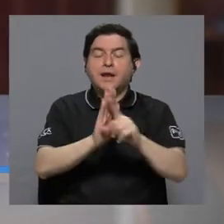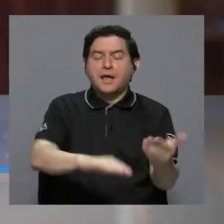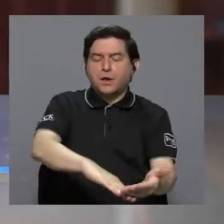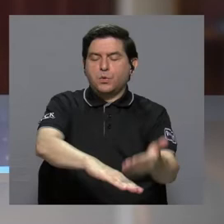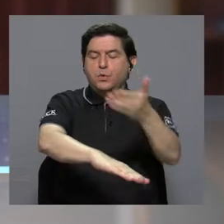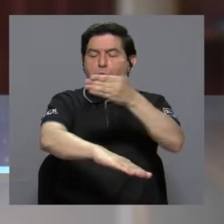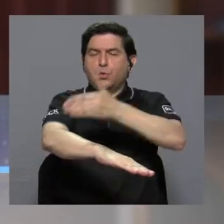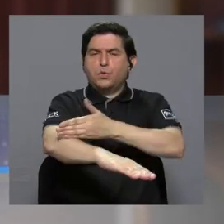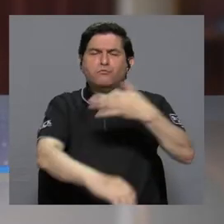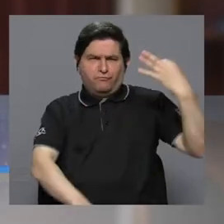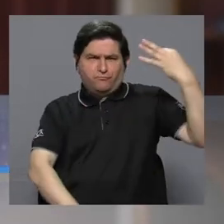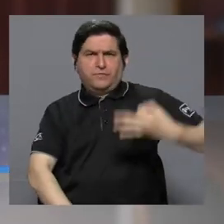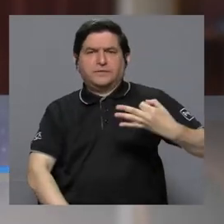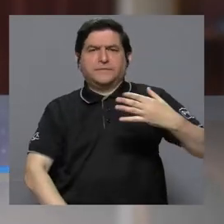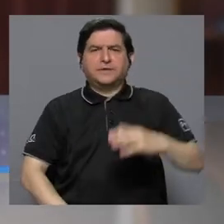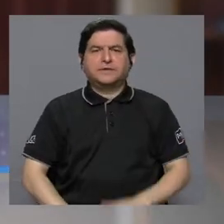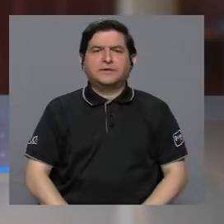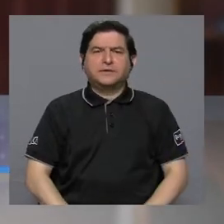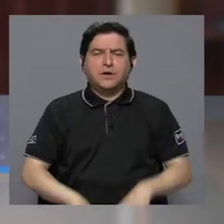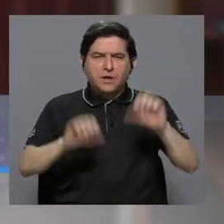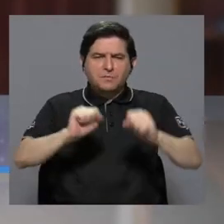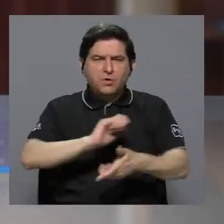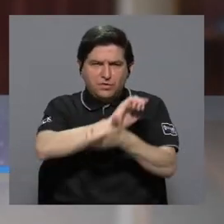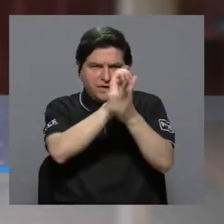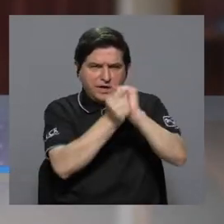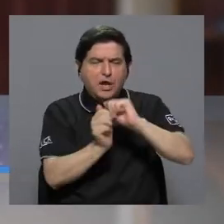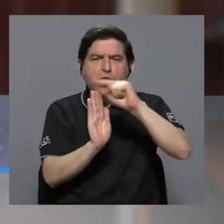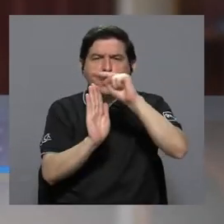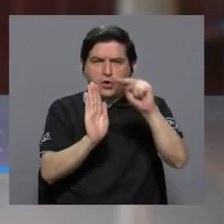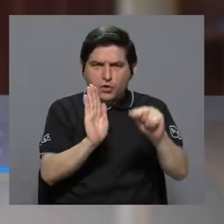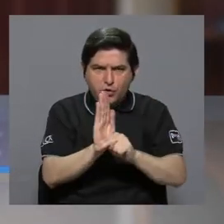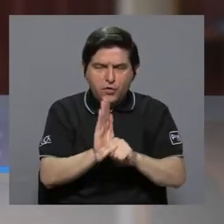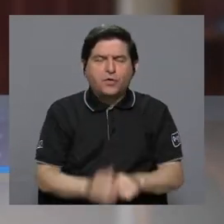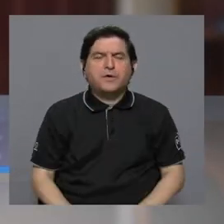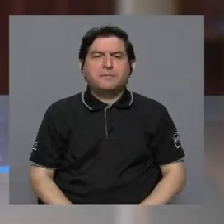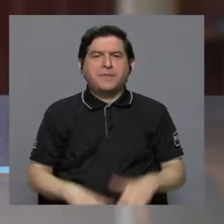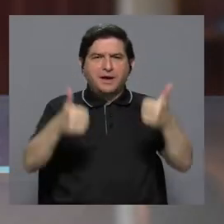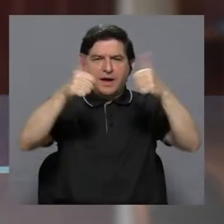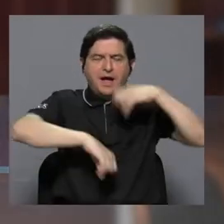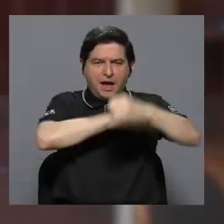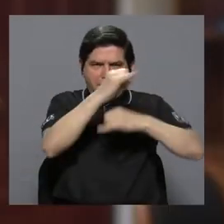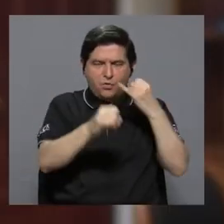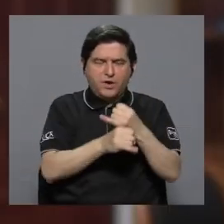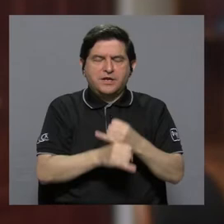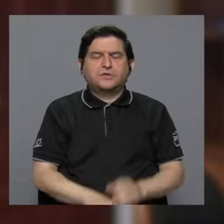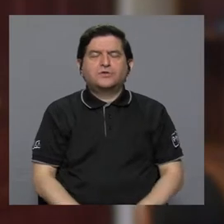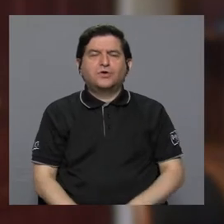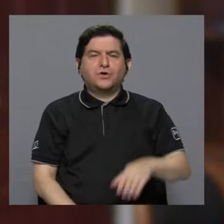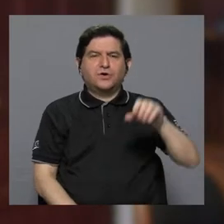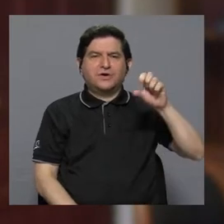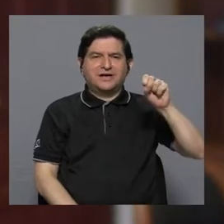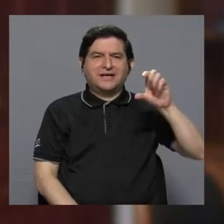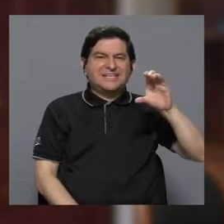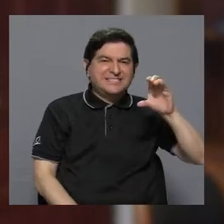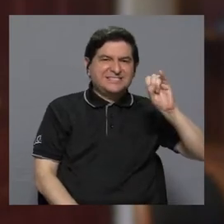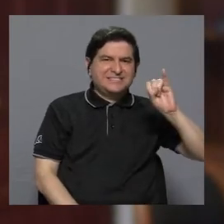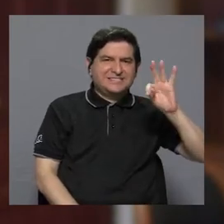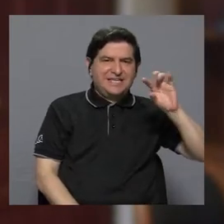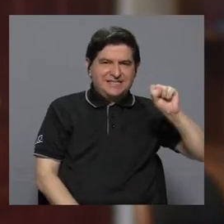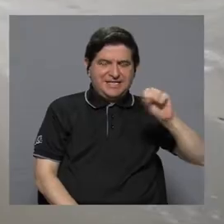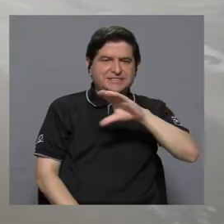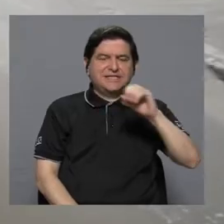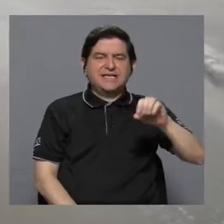paso firme para adecuar nuestro marco normativo a las convenciones internacionales como CITES y